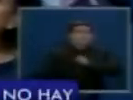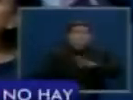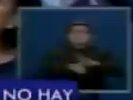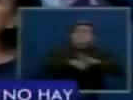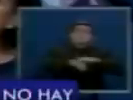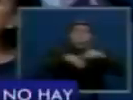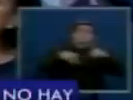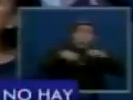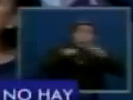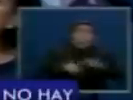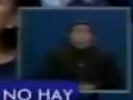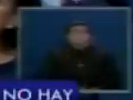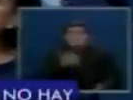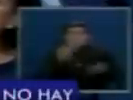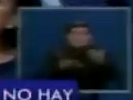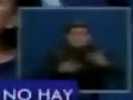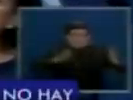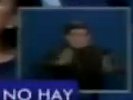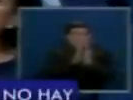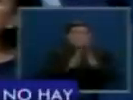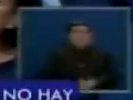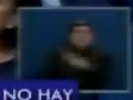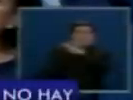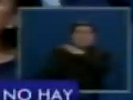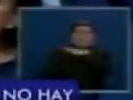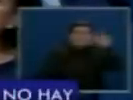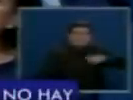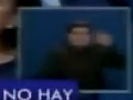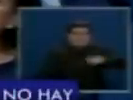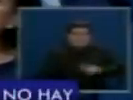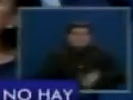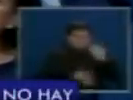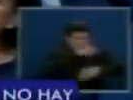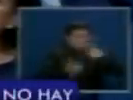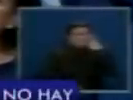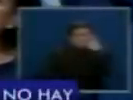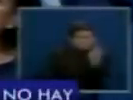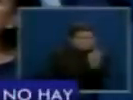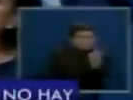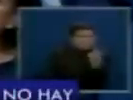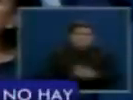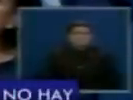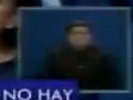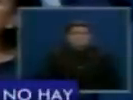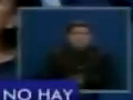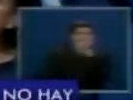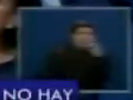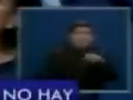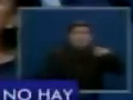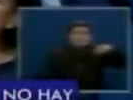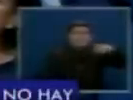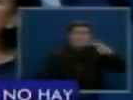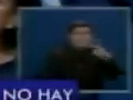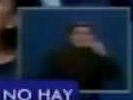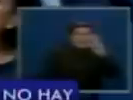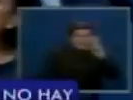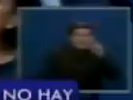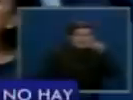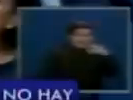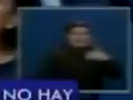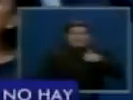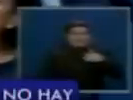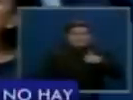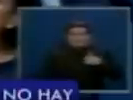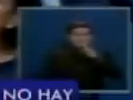y cortesana frente a los jerarcas a quienes deben fiscalizar? ¿Es la Procuraduría General de la República porque no